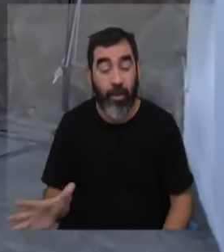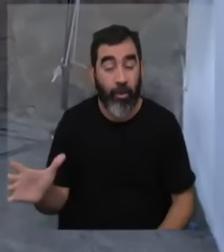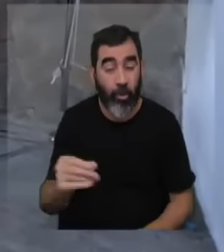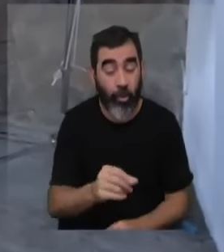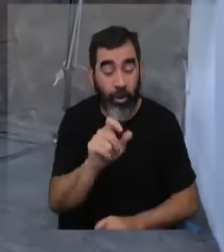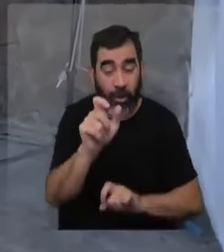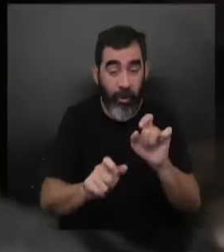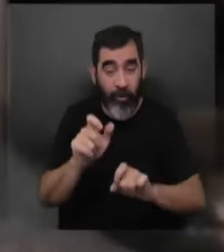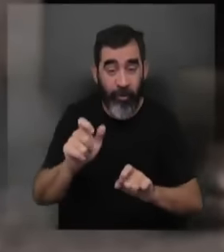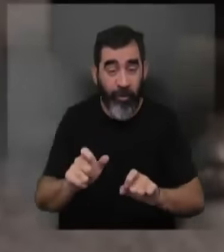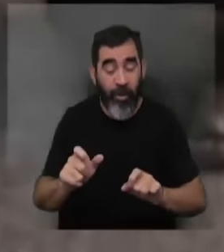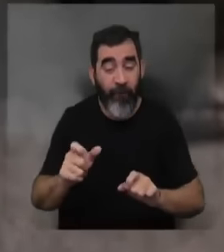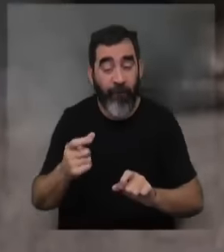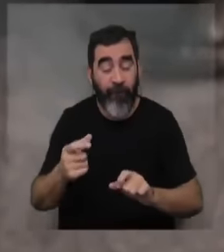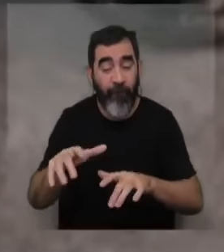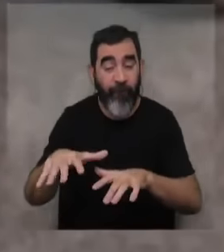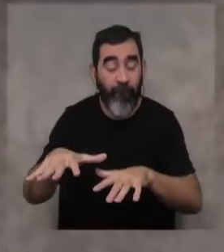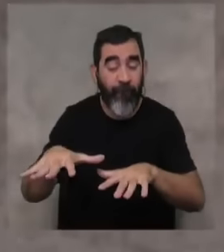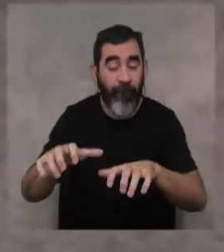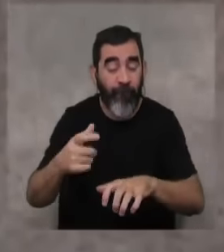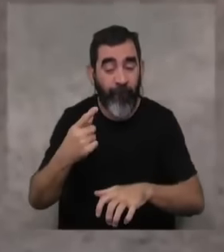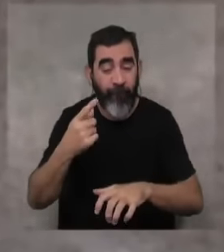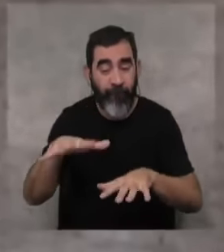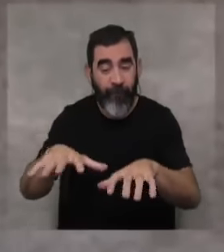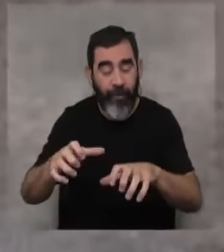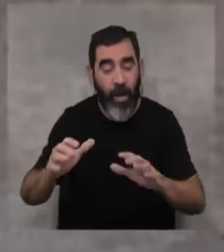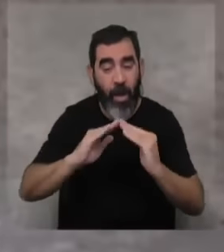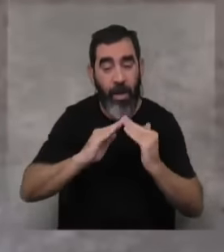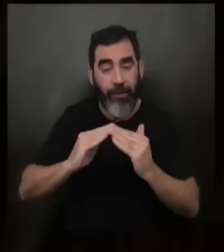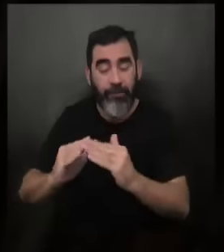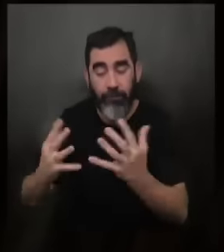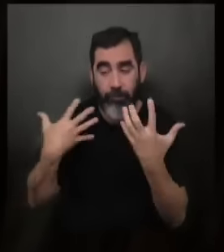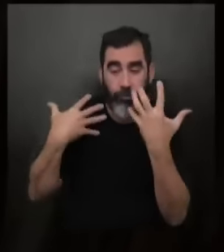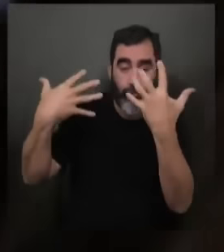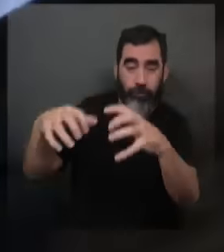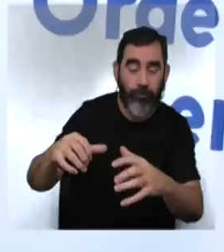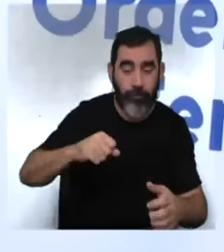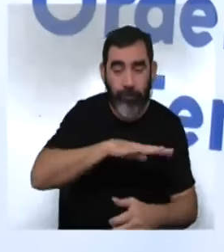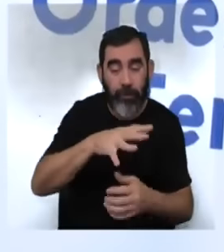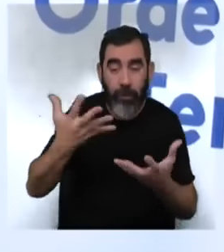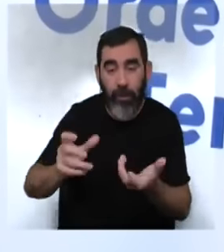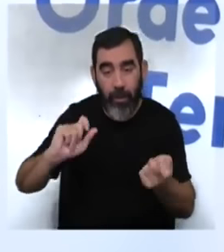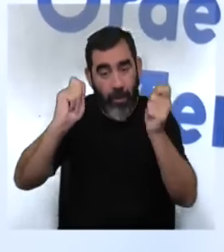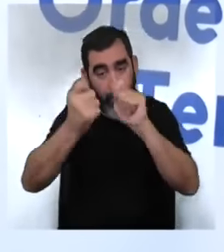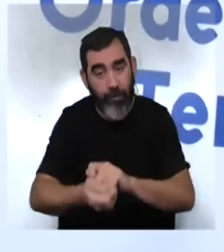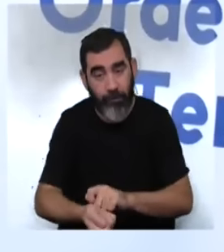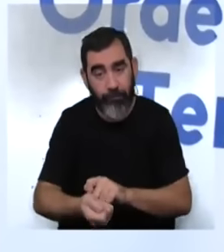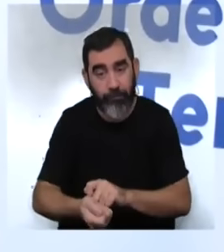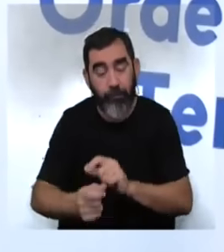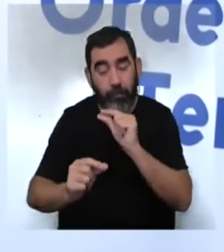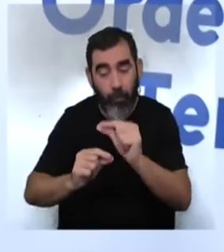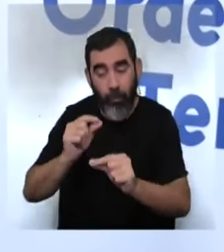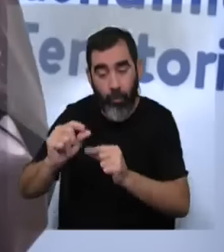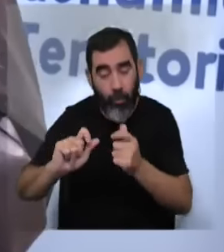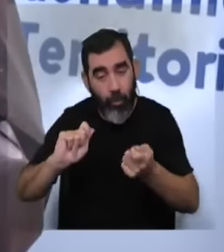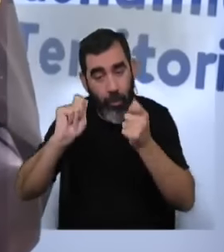es vivir en un asentamiento no es lo que nosotros queremos para nuestra sociedad nosotros queremos cambiar esa realidad y lo estamos cambiando